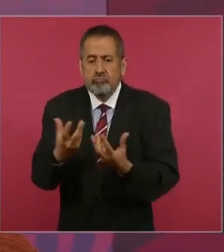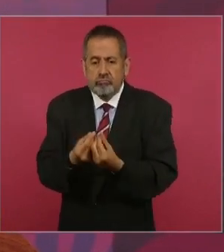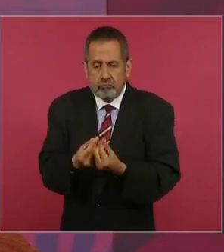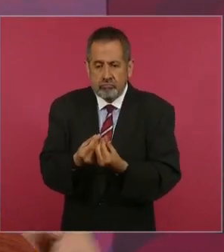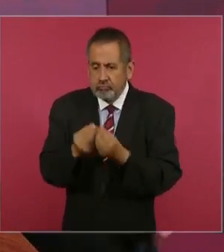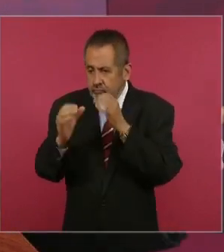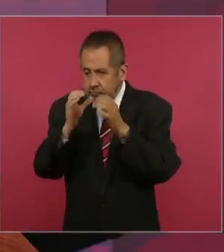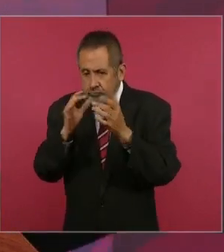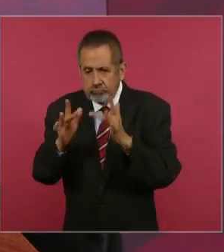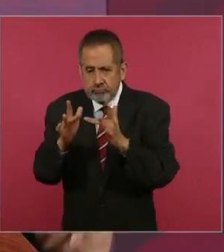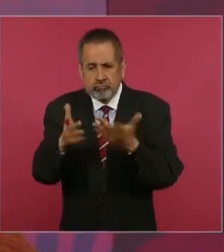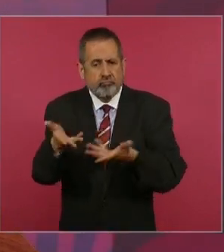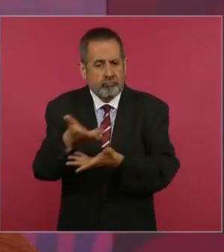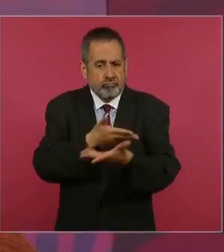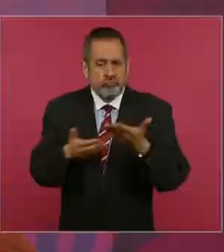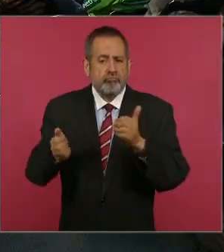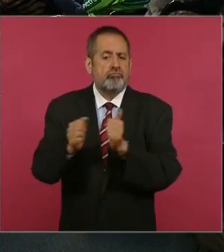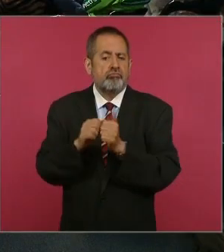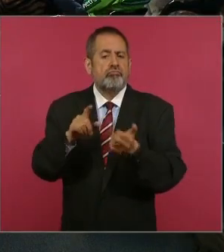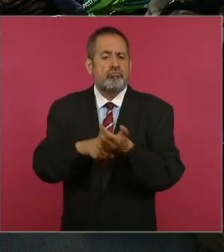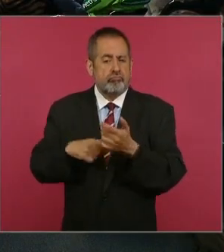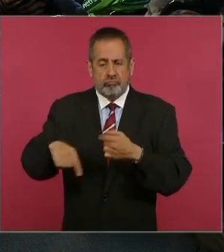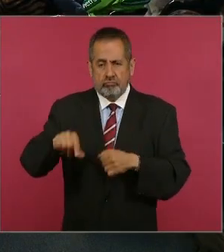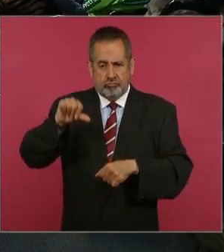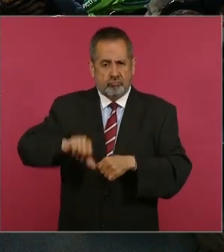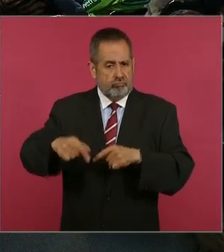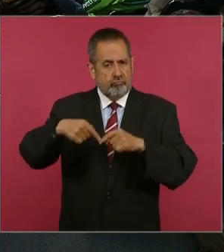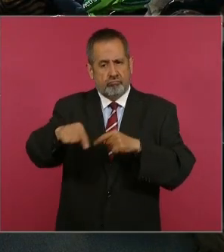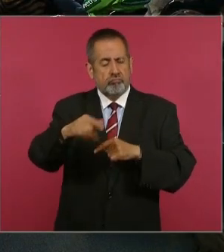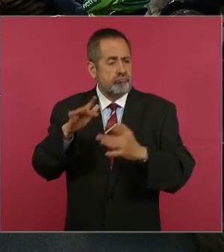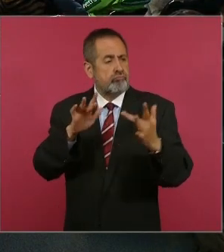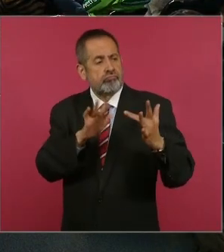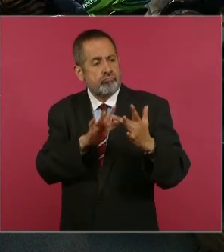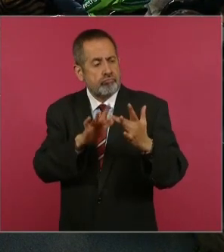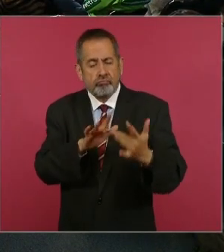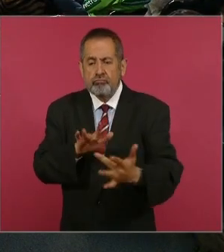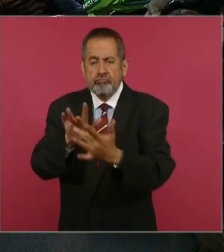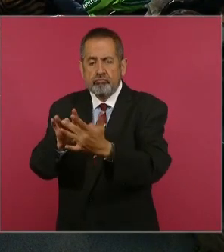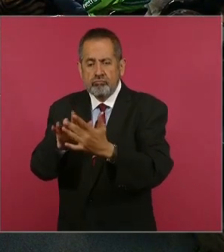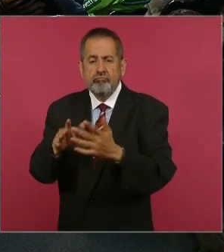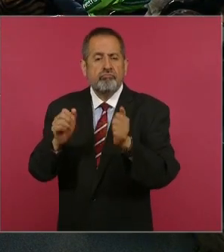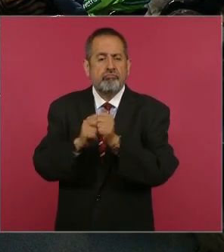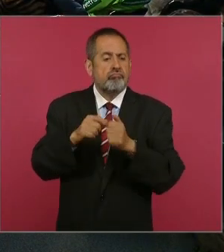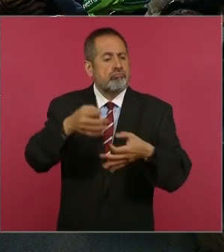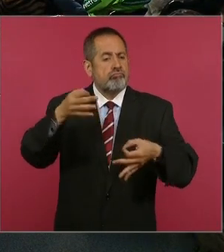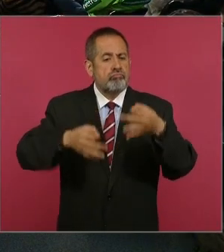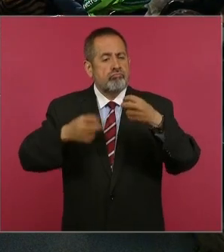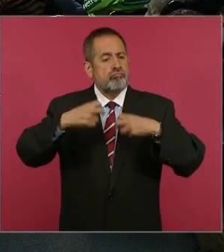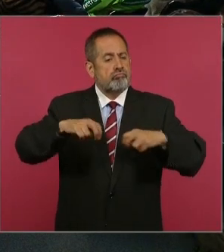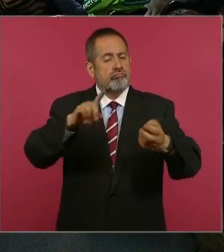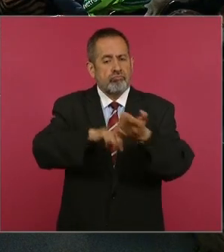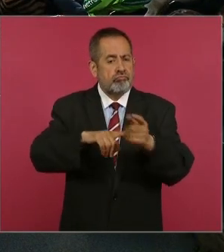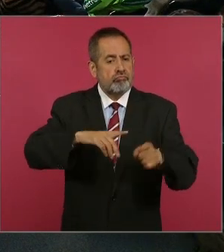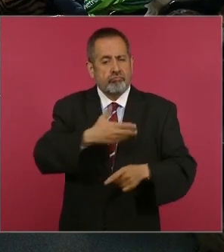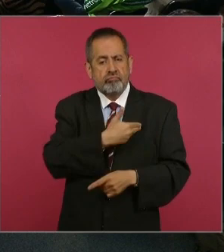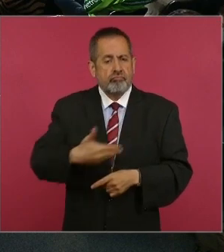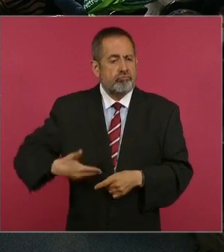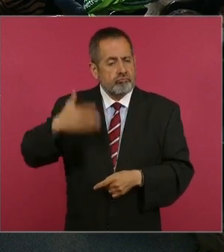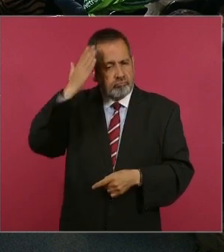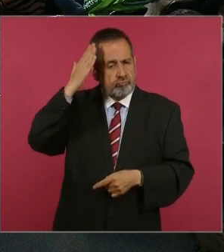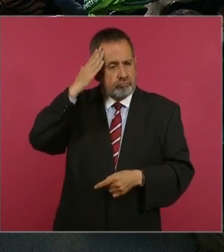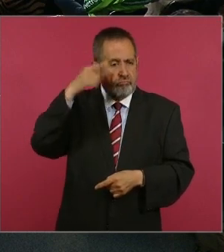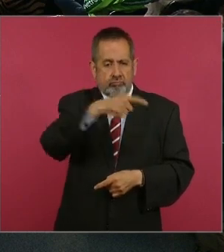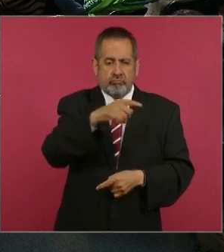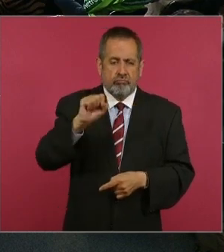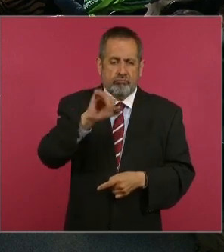la comunicación a partir de hoy con la ministra de la